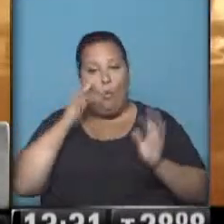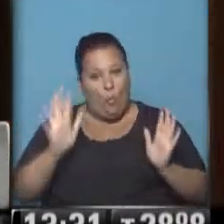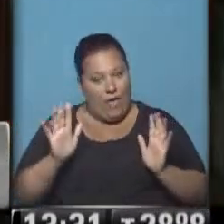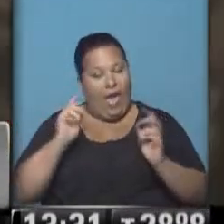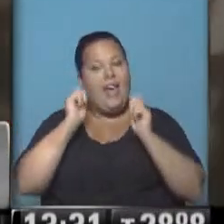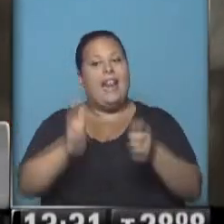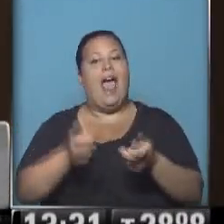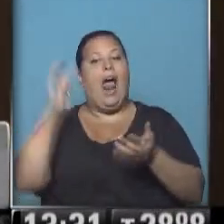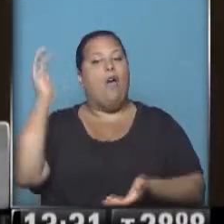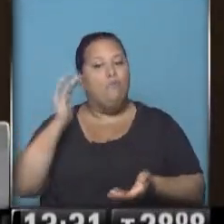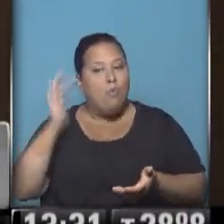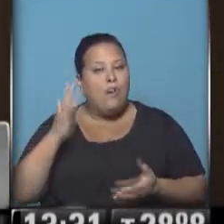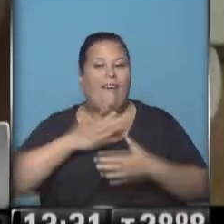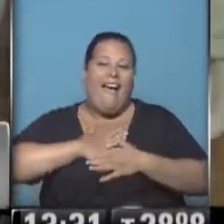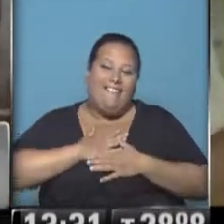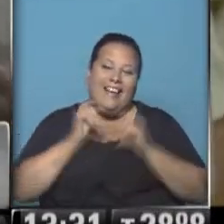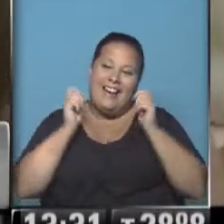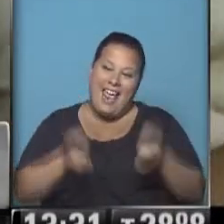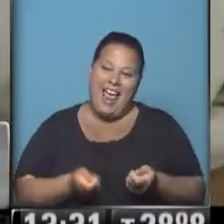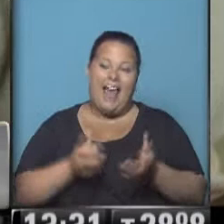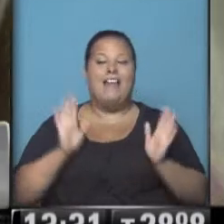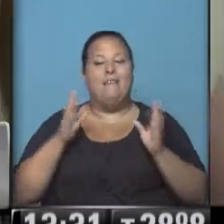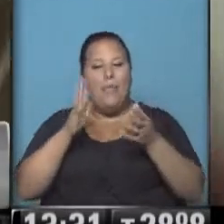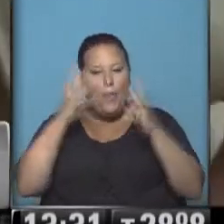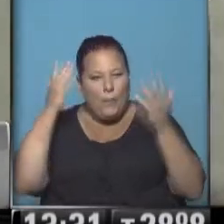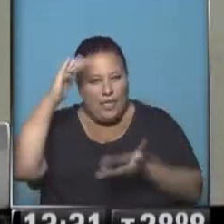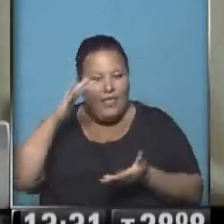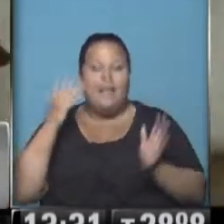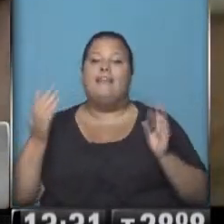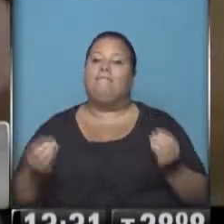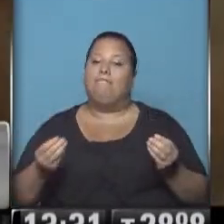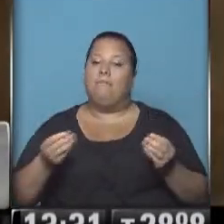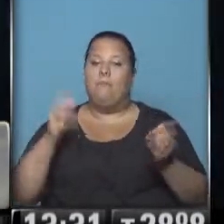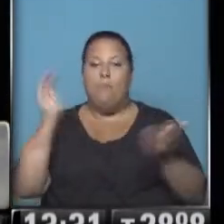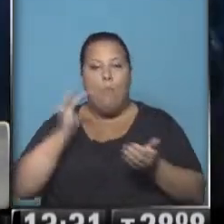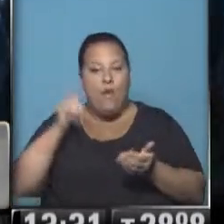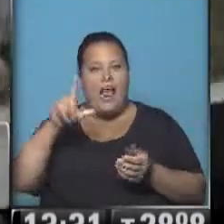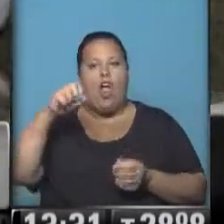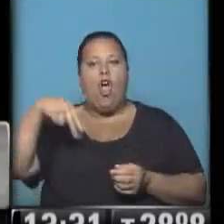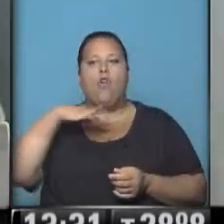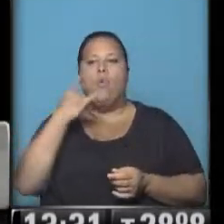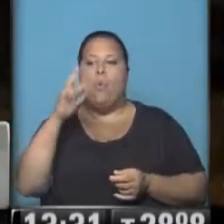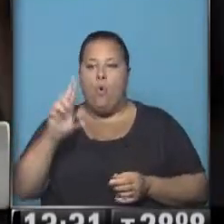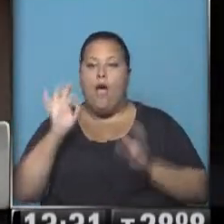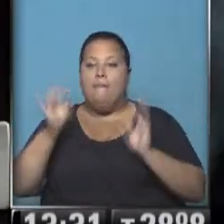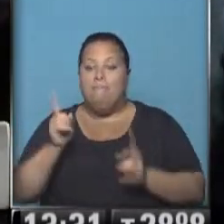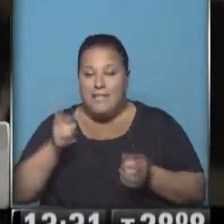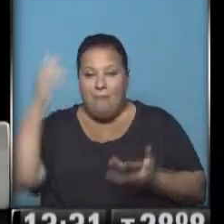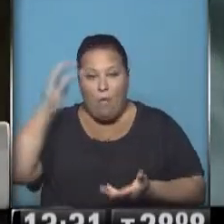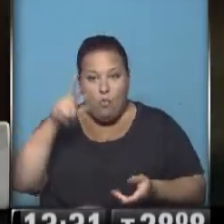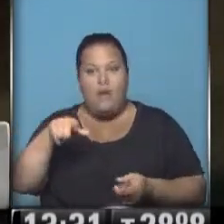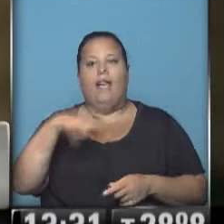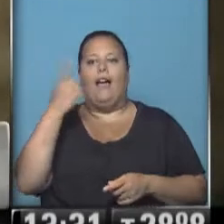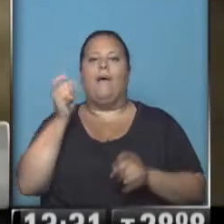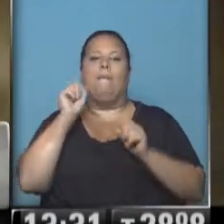regalan una muñequita con mucho amor, una muñequita de porcelana, lo que pasa es la de la muñequita del conjuro. Bueno, la misma muñequita del conjuro acá tiene